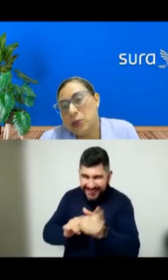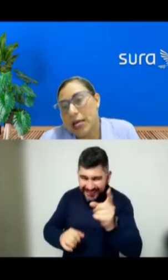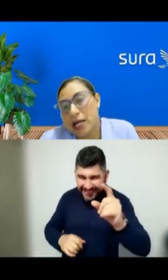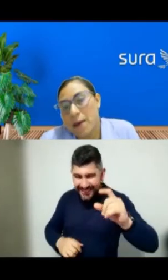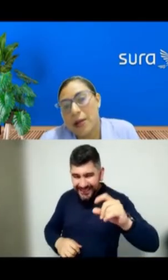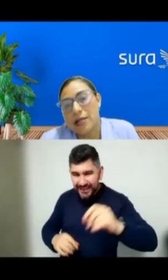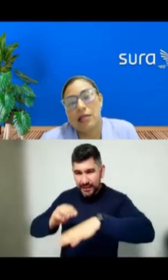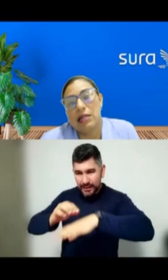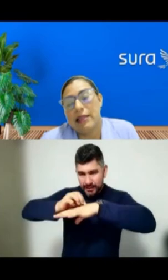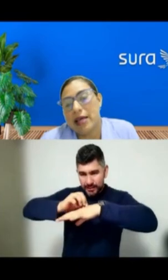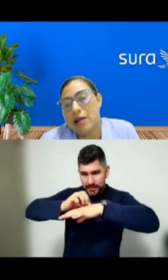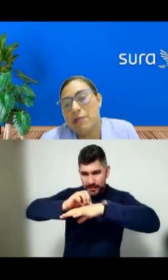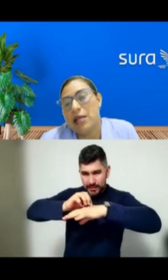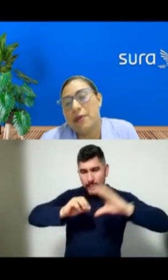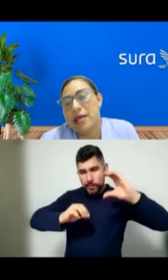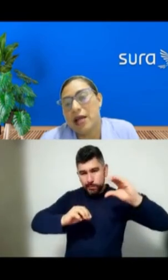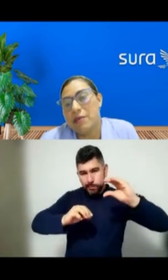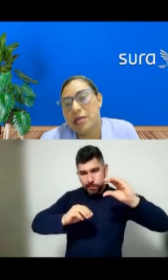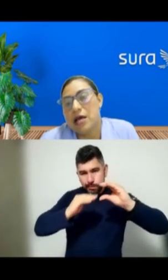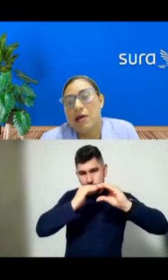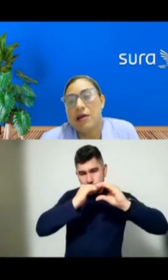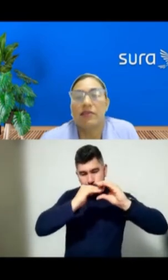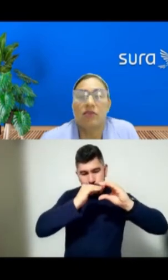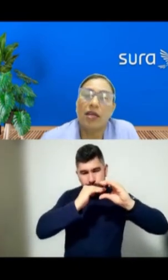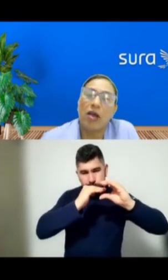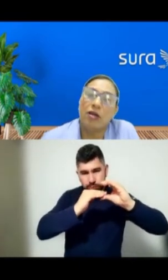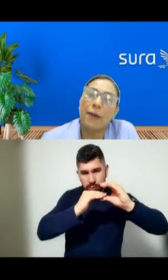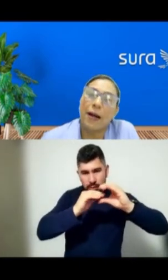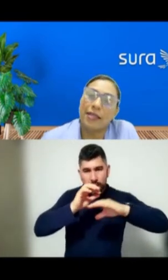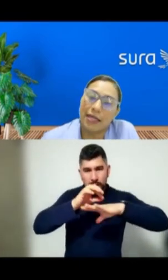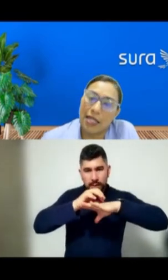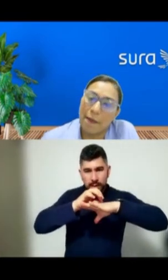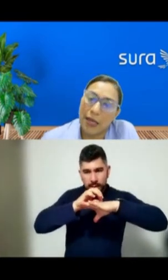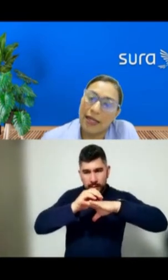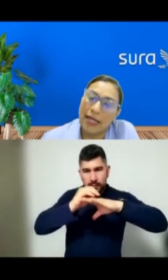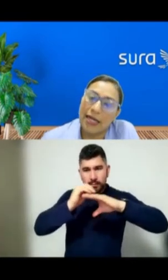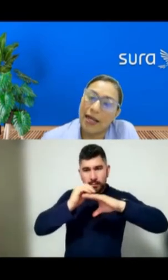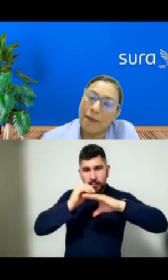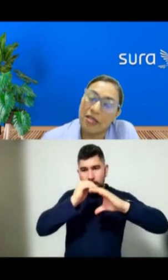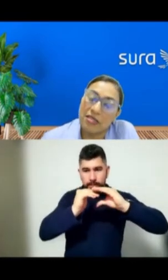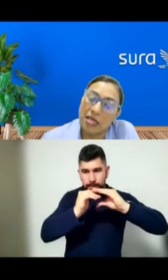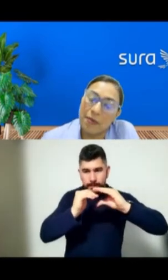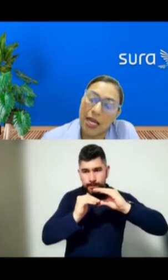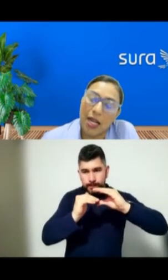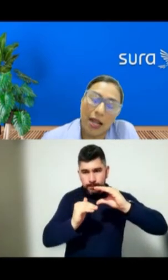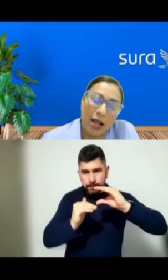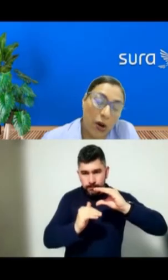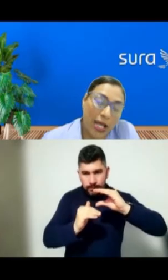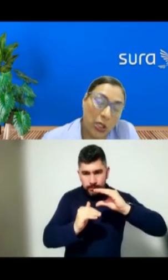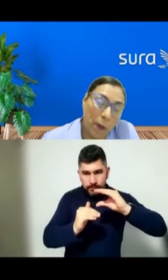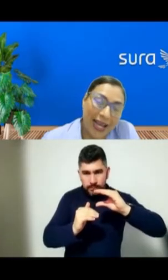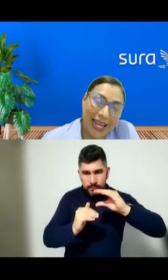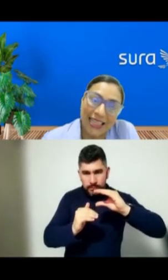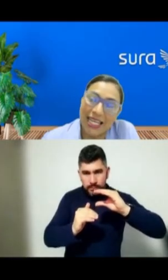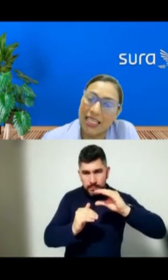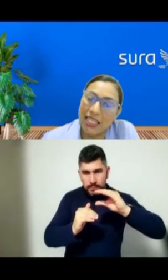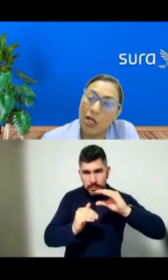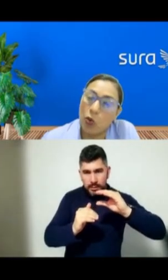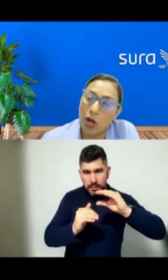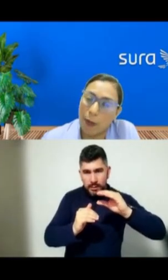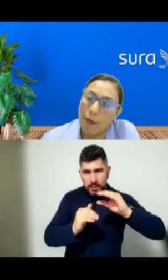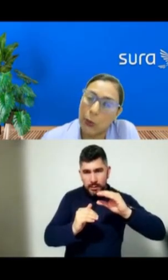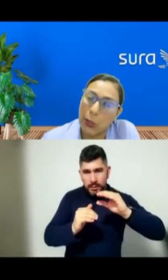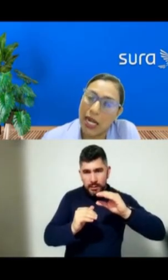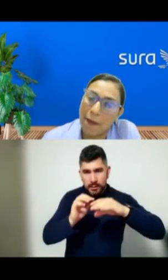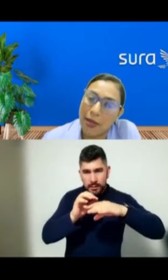piel tiene unas capas, que tiene la dermis, la epidermis, ¿cierto? Y hay una parte que es la piel, que es la que es por encima, que es el órgano más grande